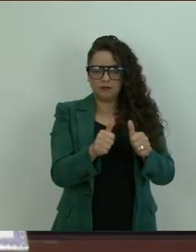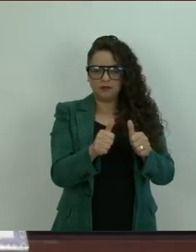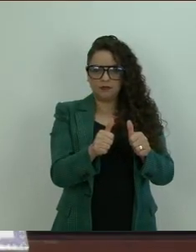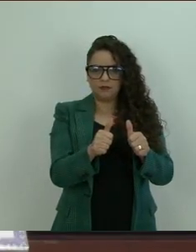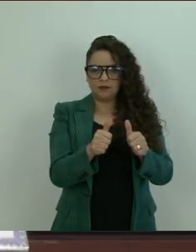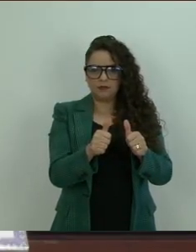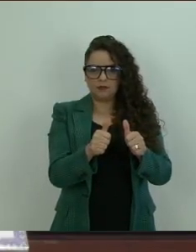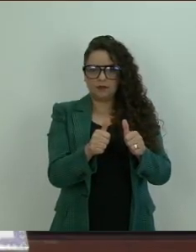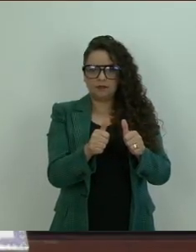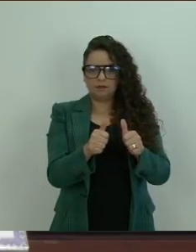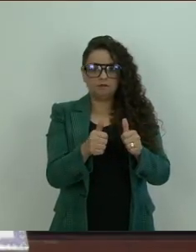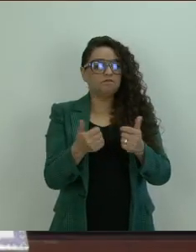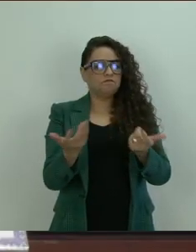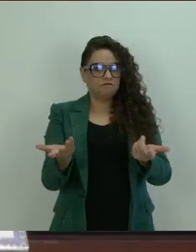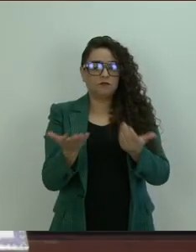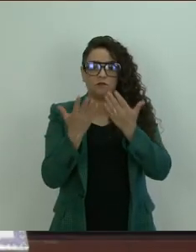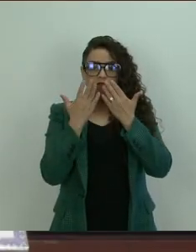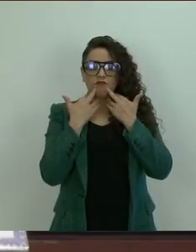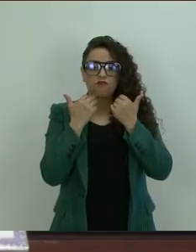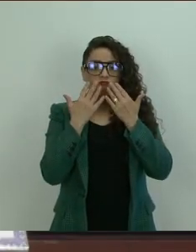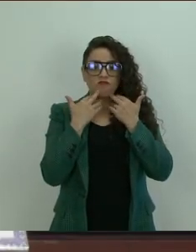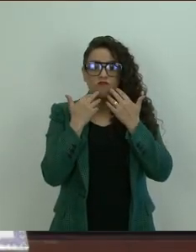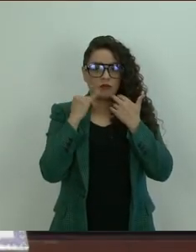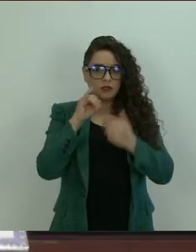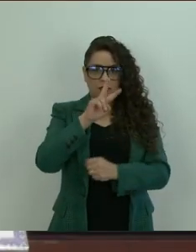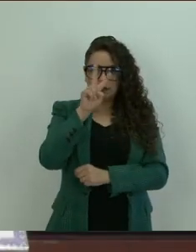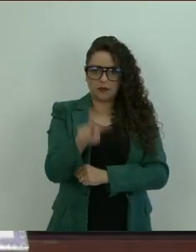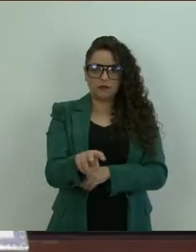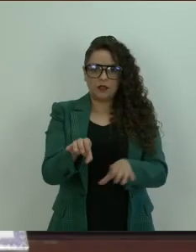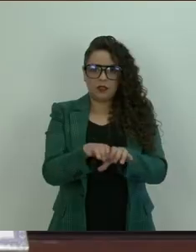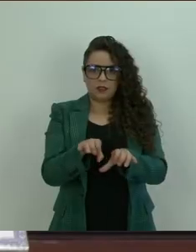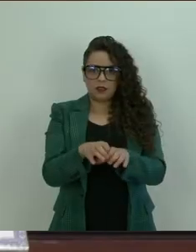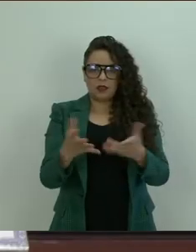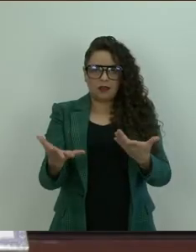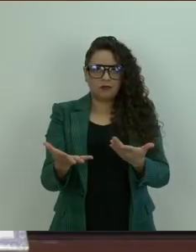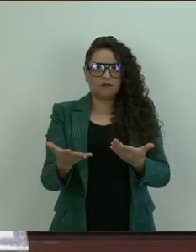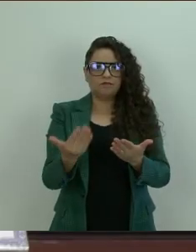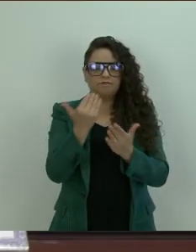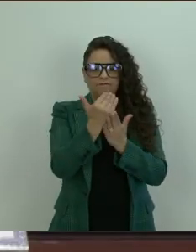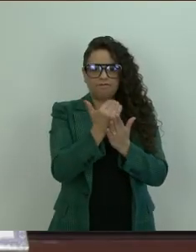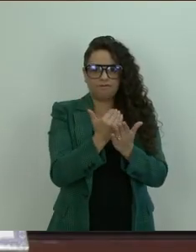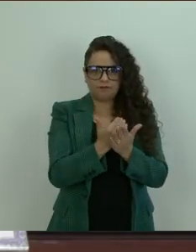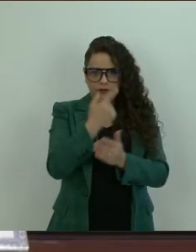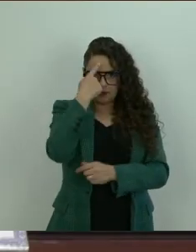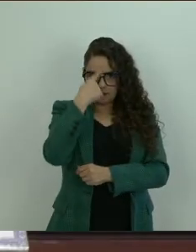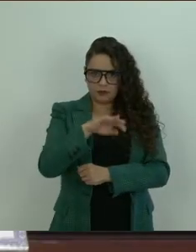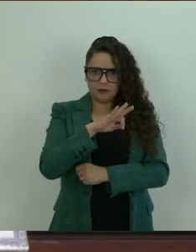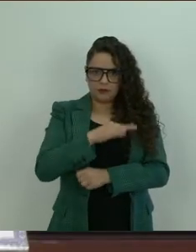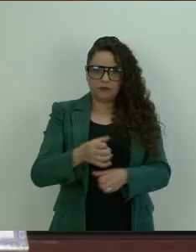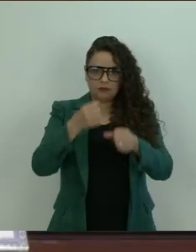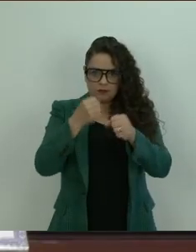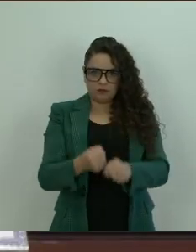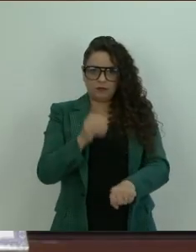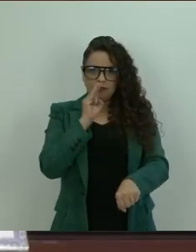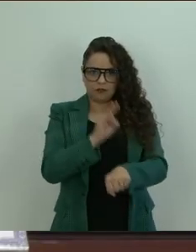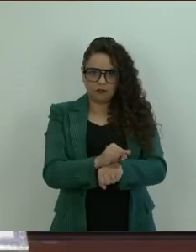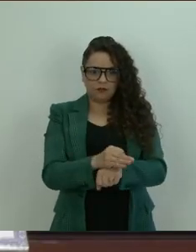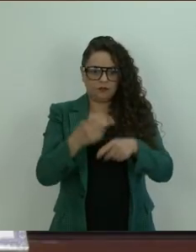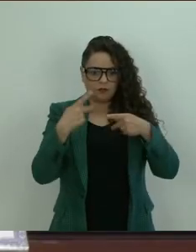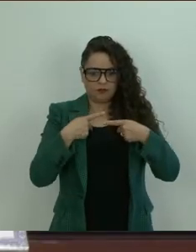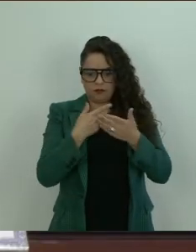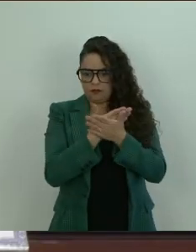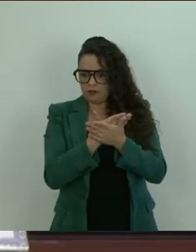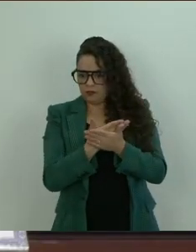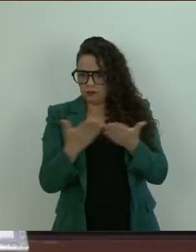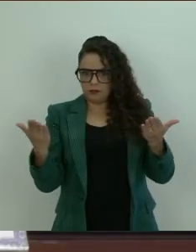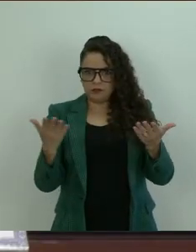Como señaló, la falta de acciones para garantizar este tipo de acciones en la vida común de los